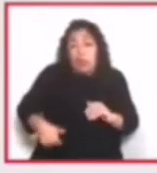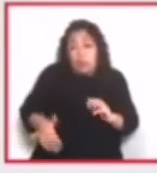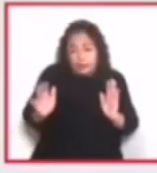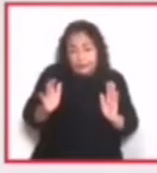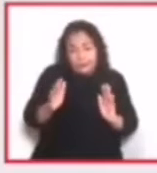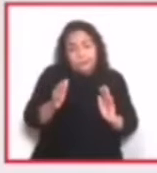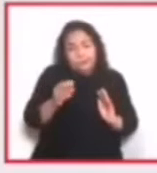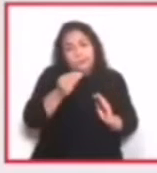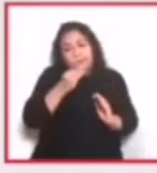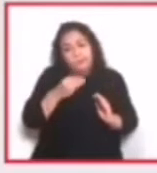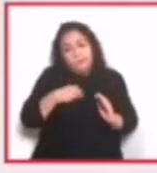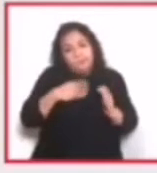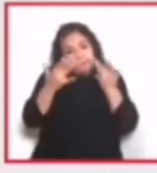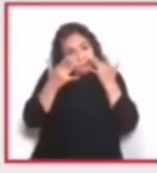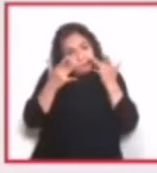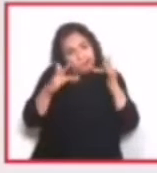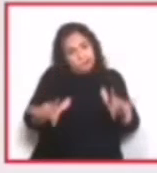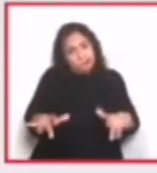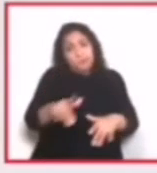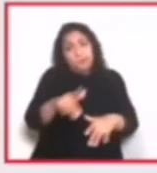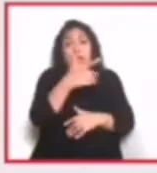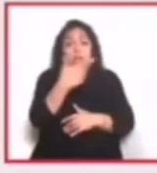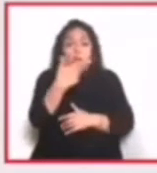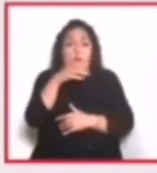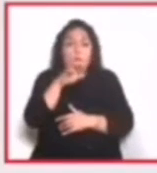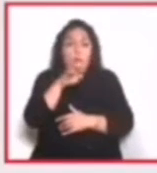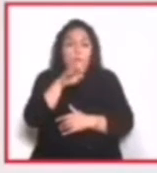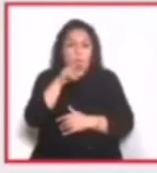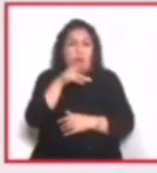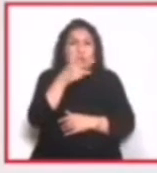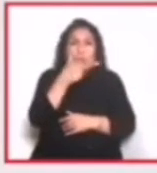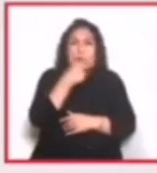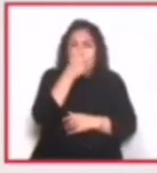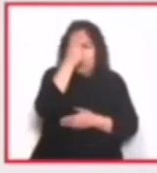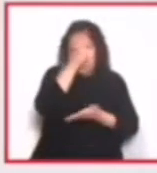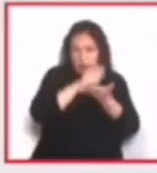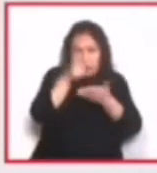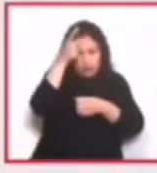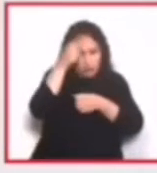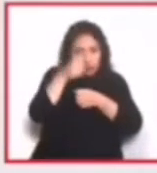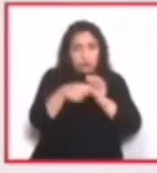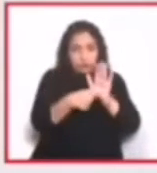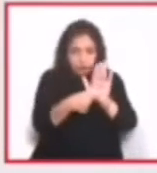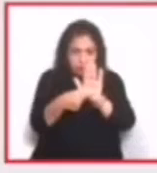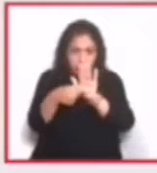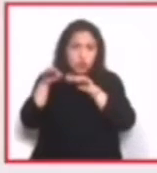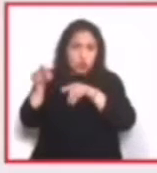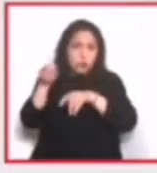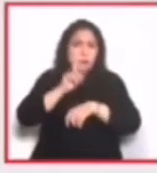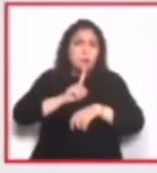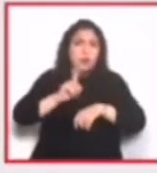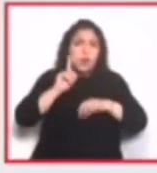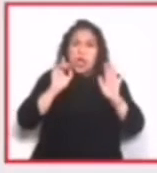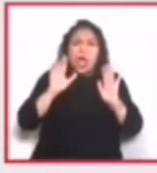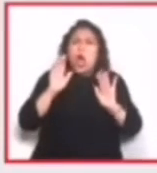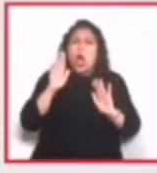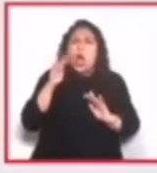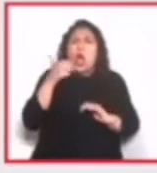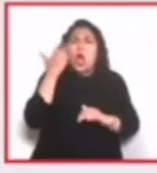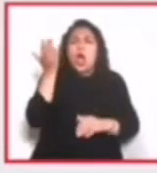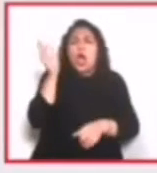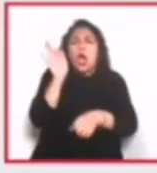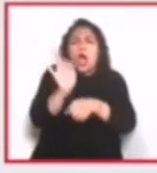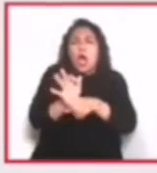que abandonar la carrera. En Hombruna, su autor y director busca dar a conocer más sobre esta mujer sin buscar hacer una